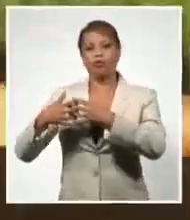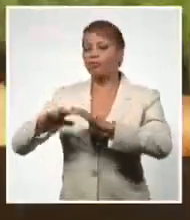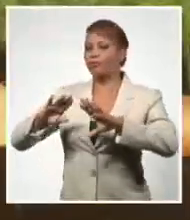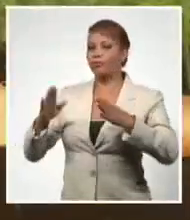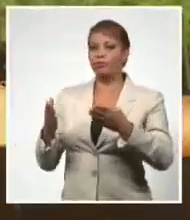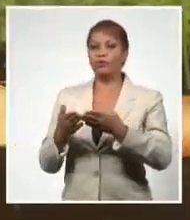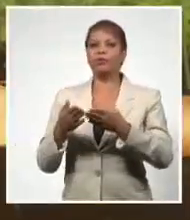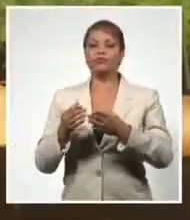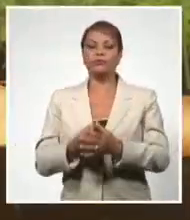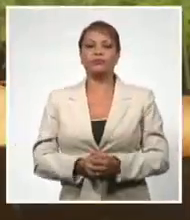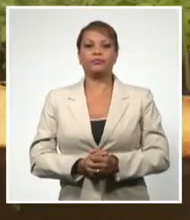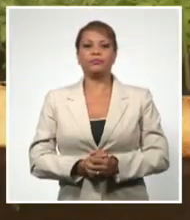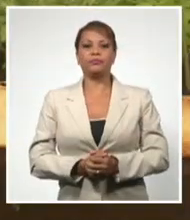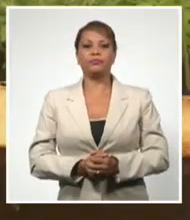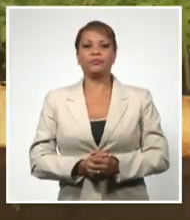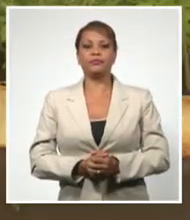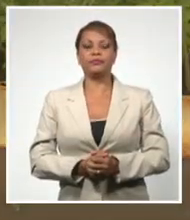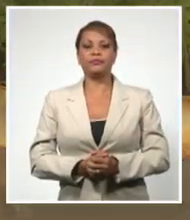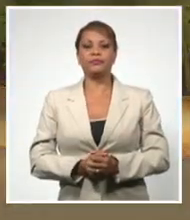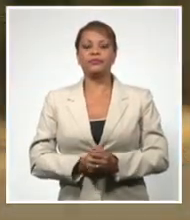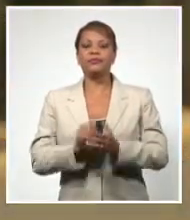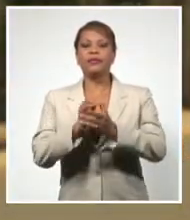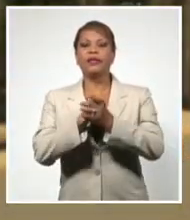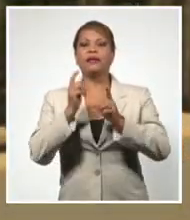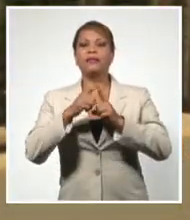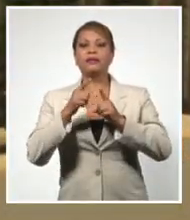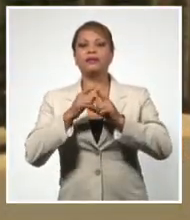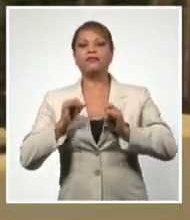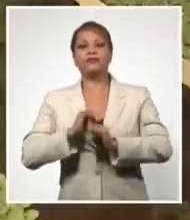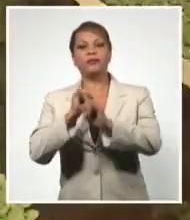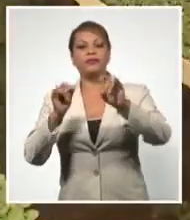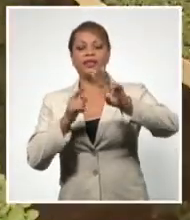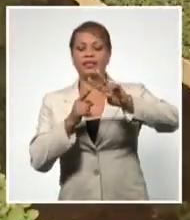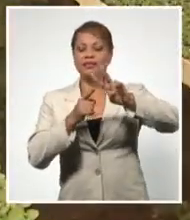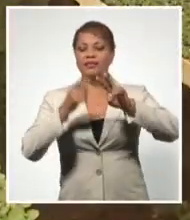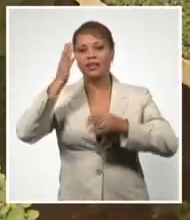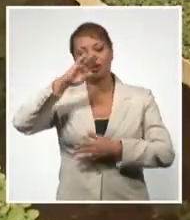Desde Matanzas, Mayer Hernández, Sistema Informativo de la Televisión Cuba.